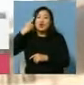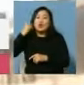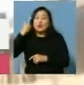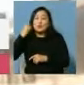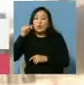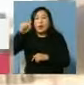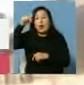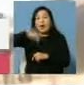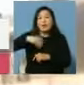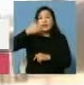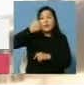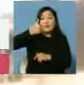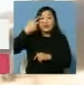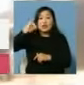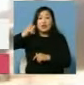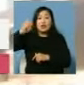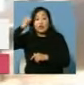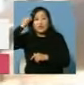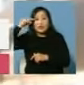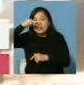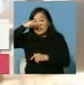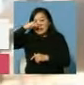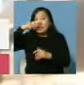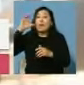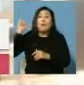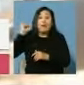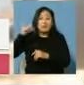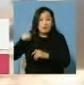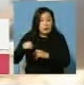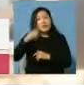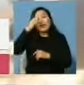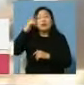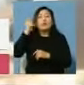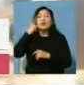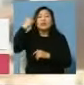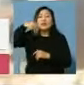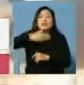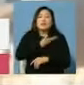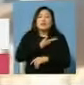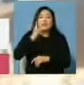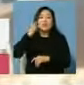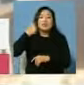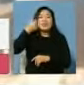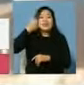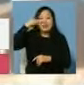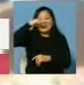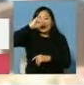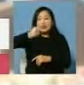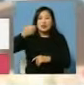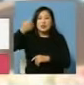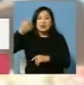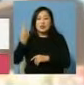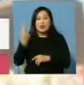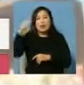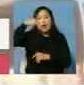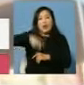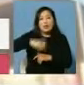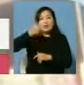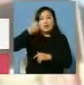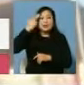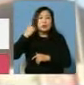60,99, ahora cuesta 63,37. Después la nafta infinia, que se llama 67,71, ahora está